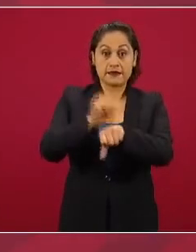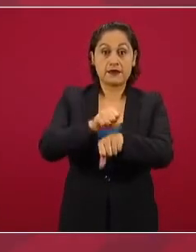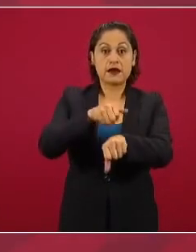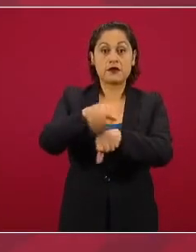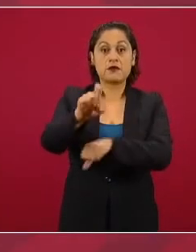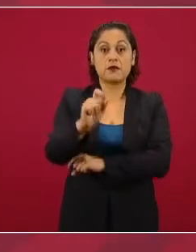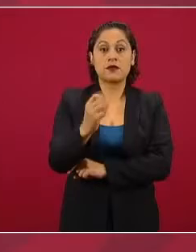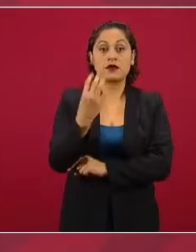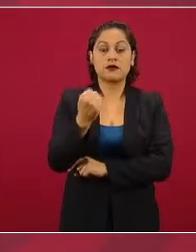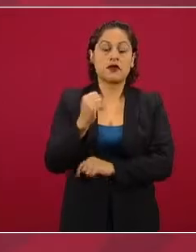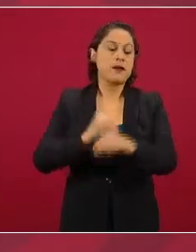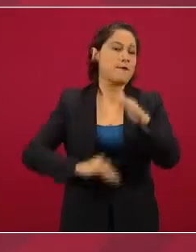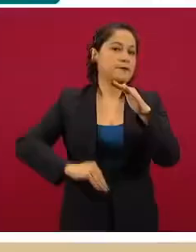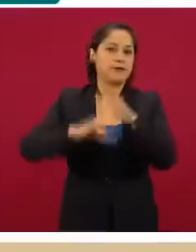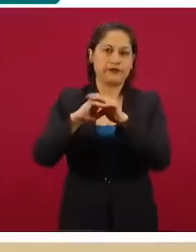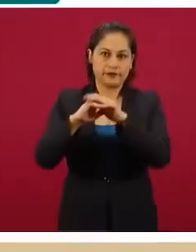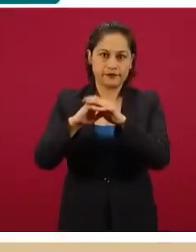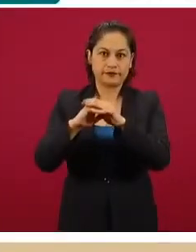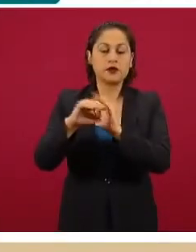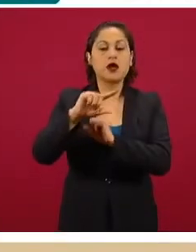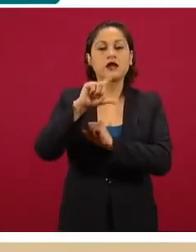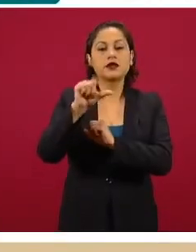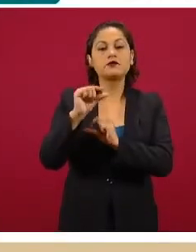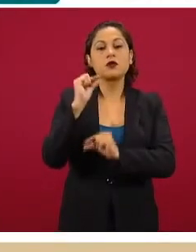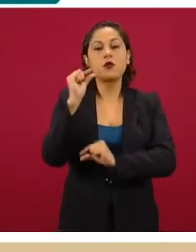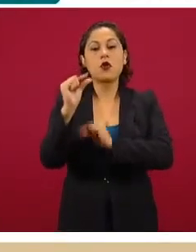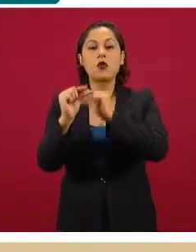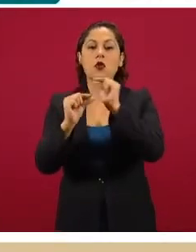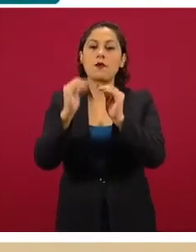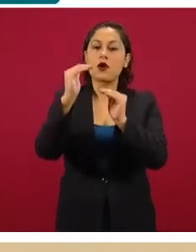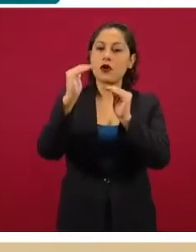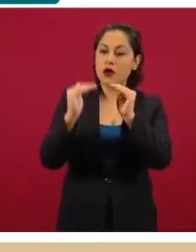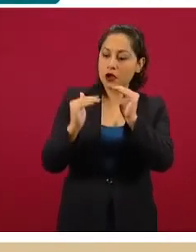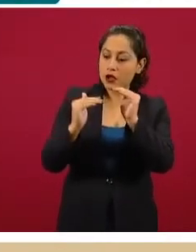máximo, después hemos tenido descenso, meseta,